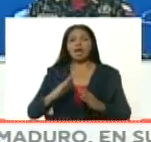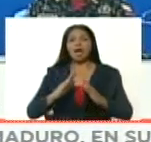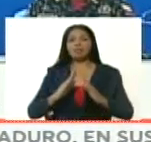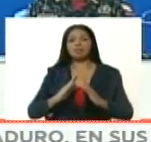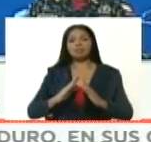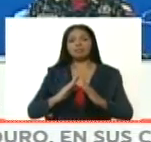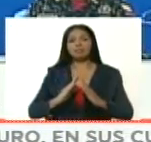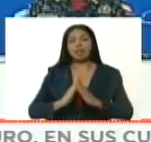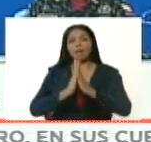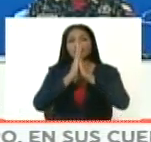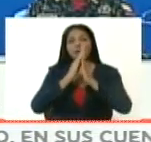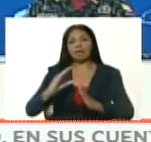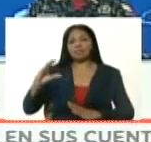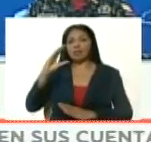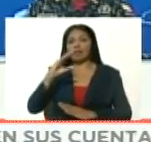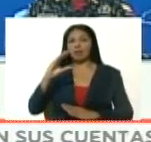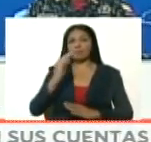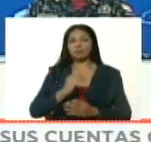sus bendiciones.